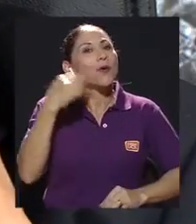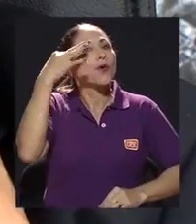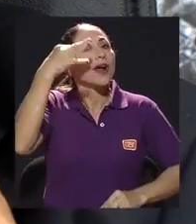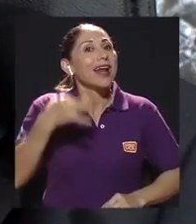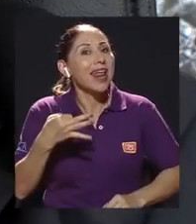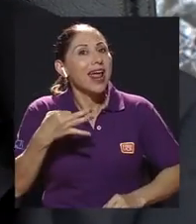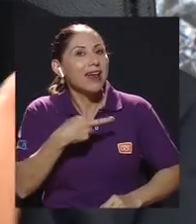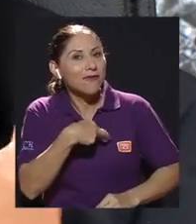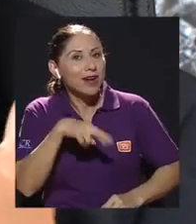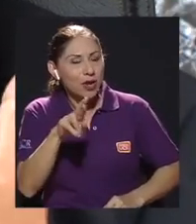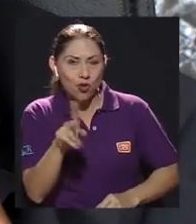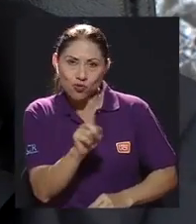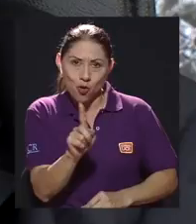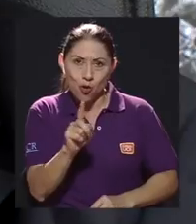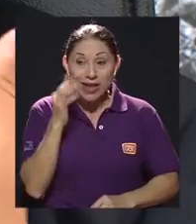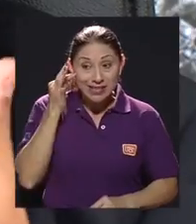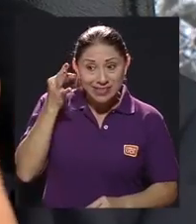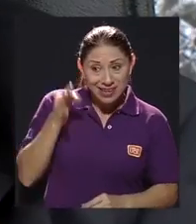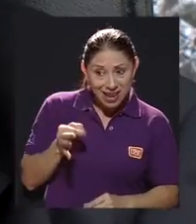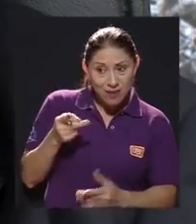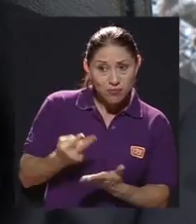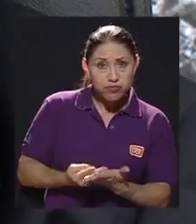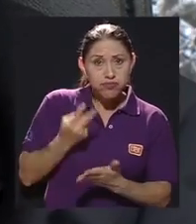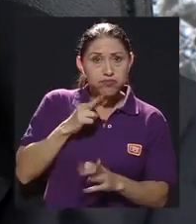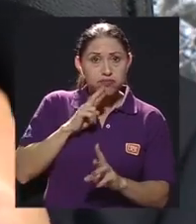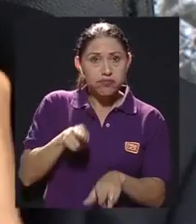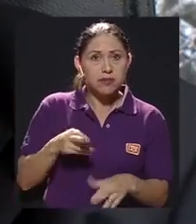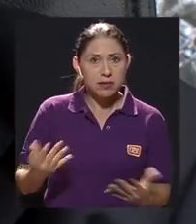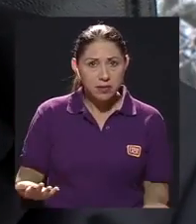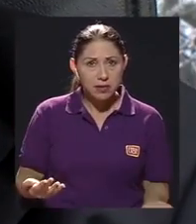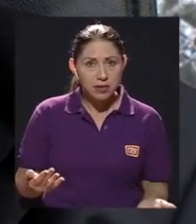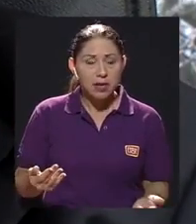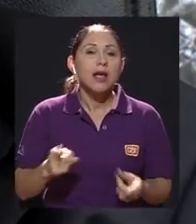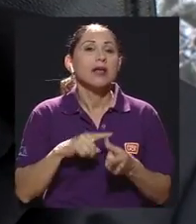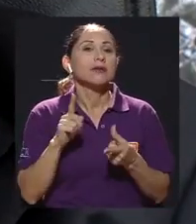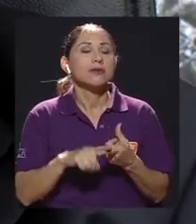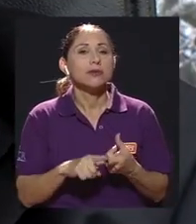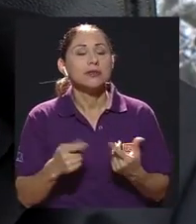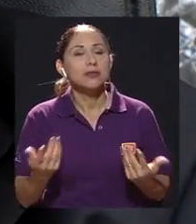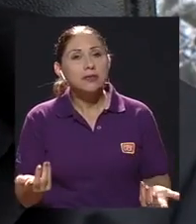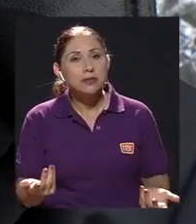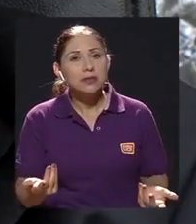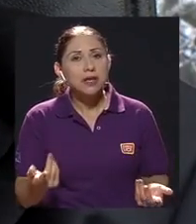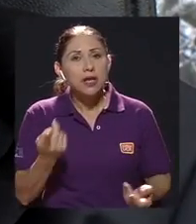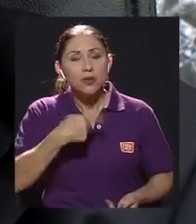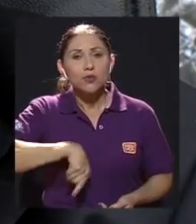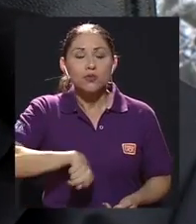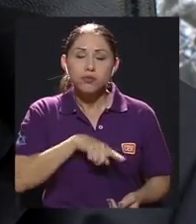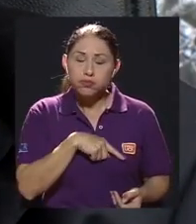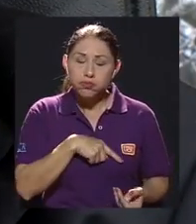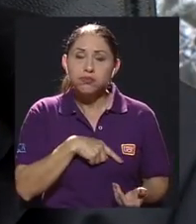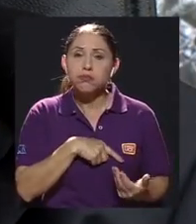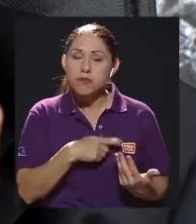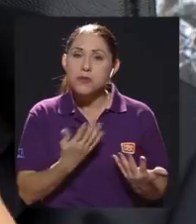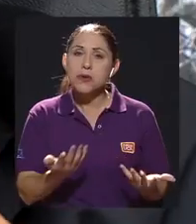religión, sino creíble en el sentido de la validez de los resultados. Y entonces estamos